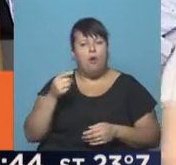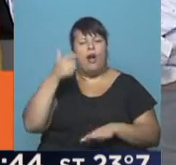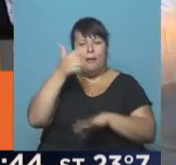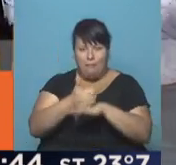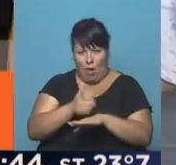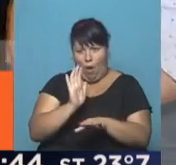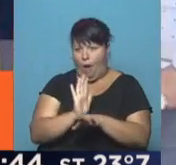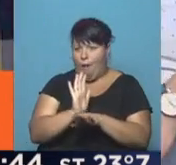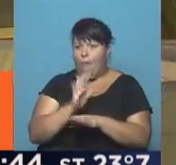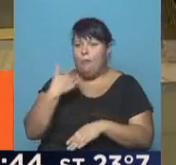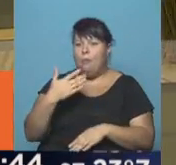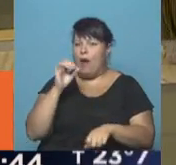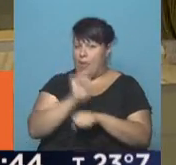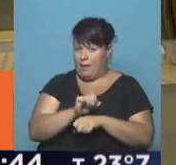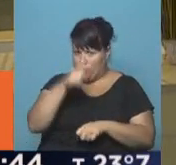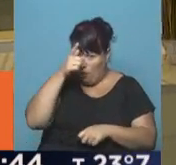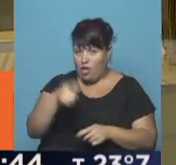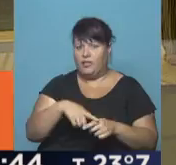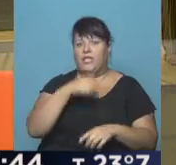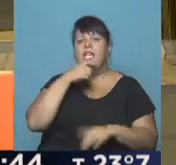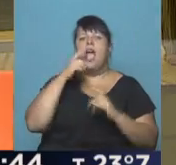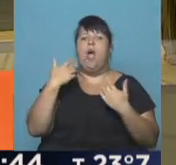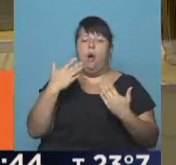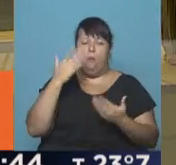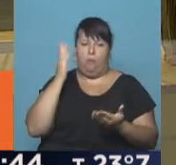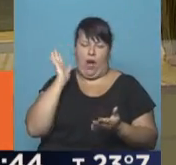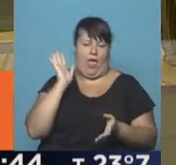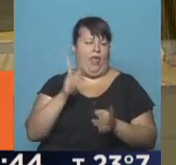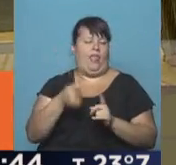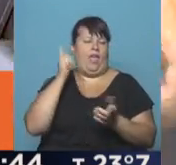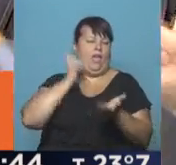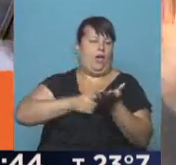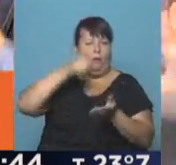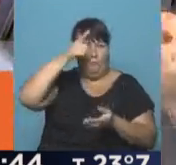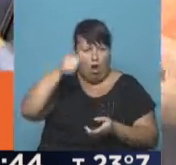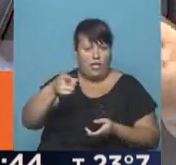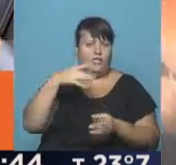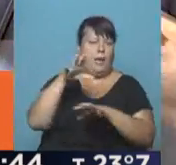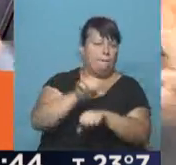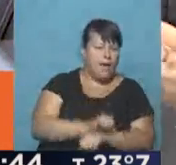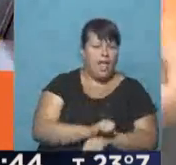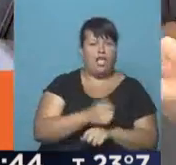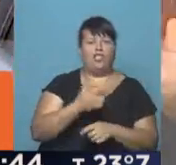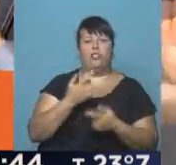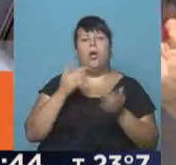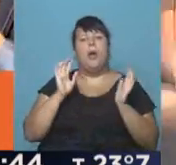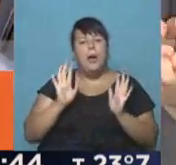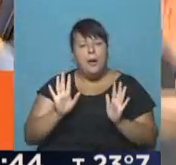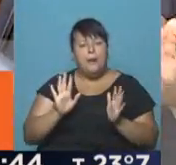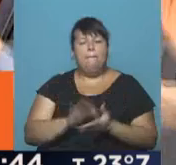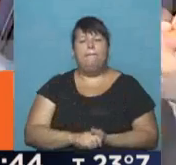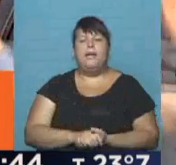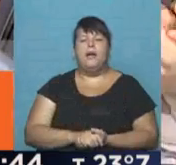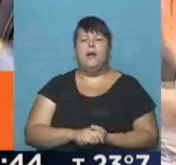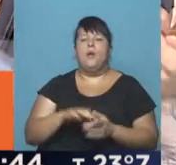ahí significaba que te podía llevar preso a la policía, que te podían poner un edicto policial, que te llevaran preso, pero